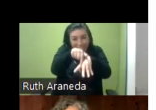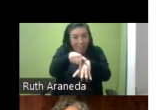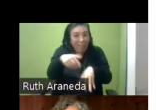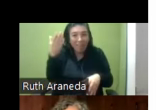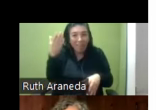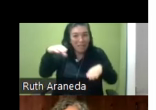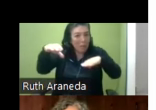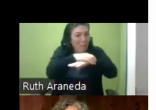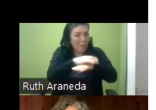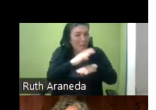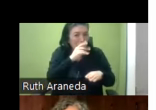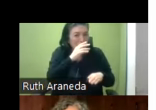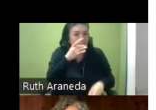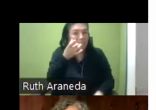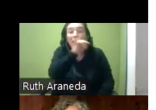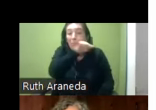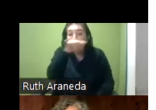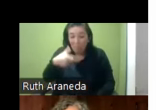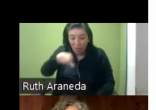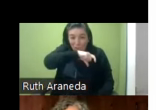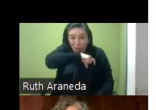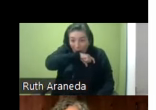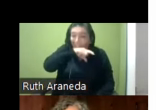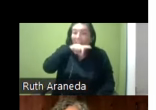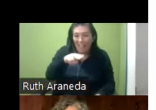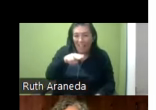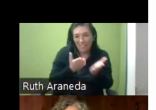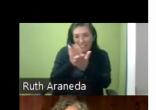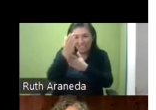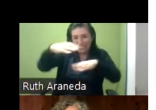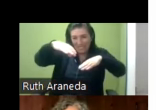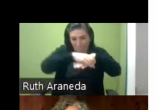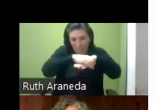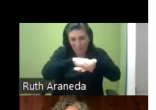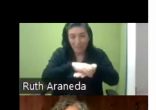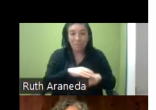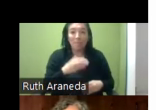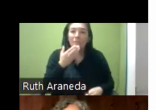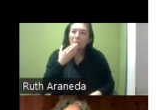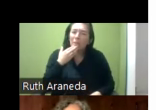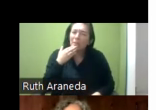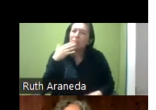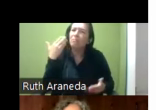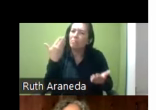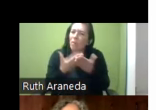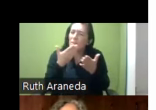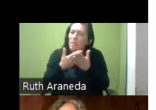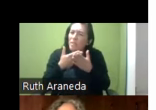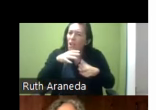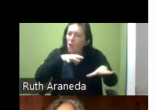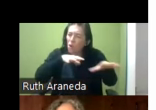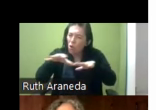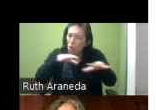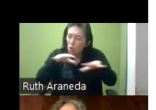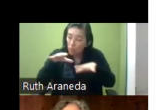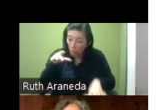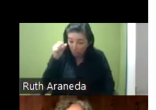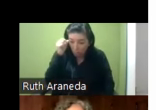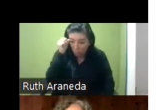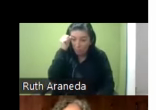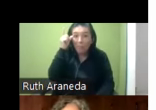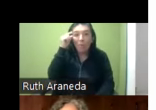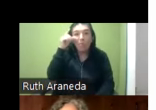Tenemos entonces la posibilidad de, a través de los objetos, enterarnos de antiguas técnicas,